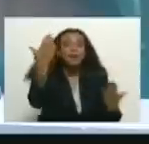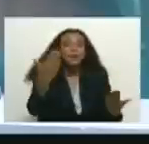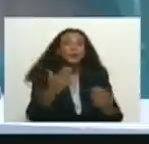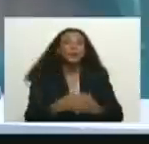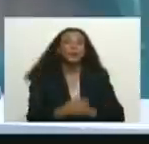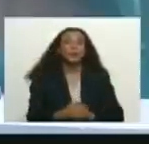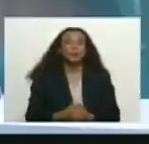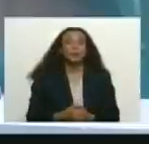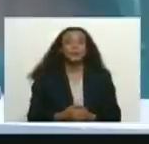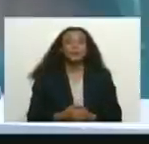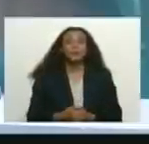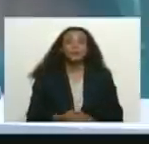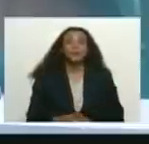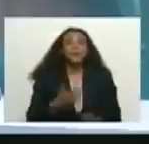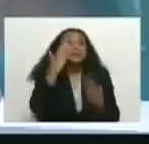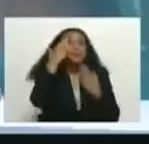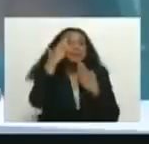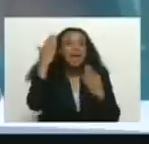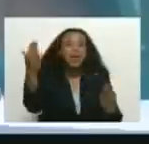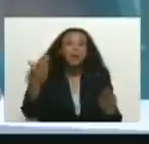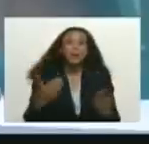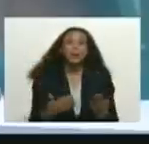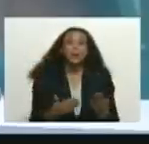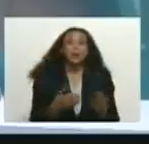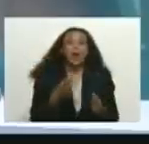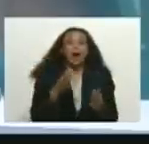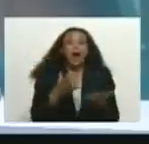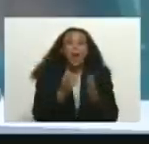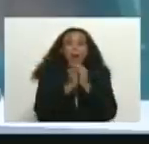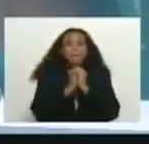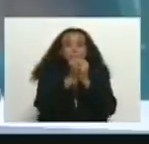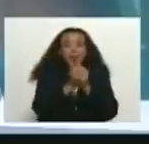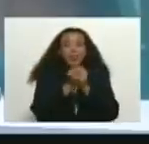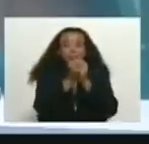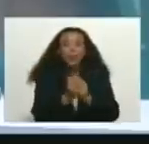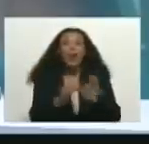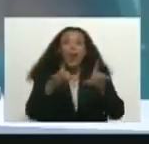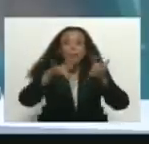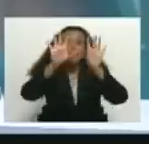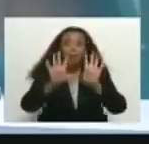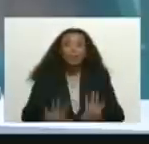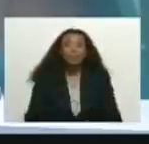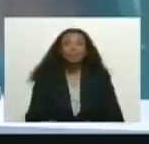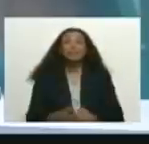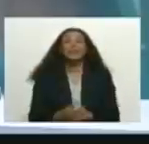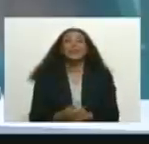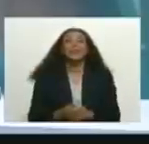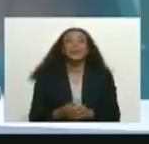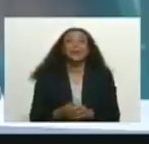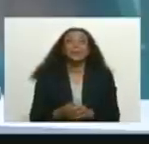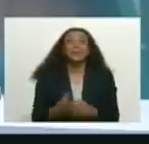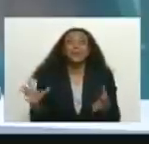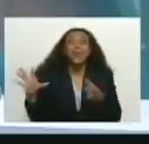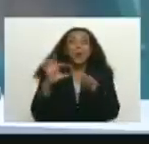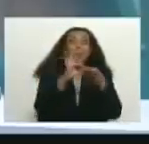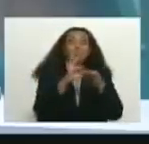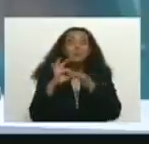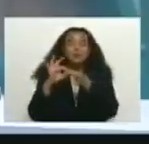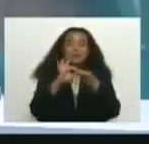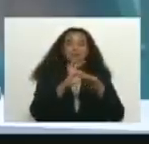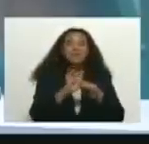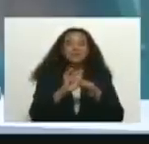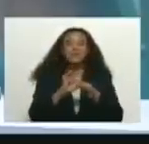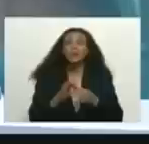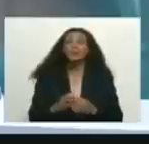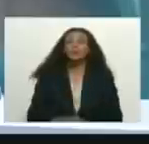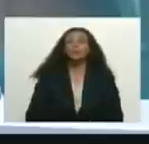parroquia. Un saludo a los pastores y a las pastoras, mis hermanos evangélicos. Siempre unidos así, siempre